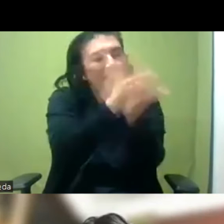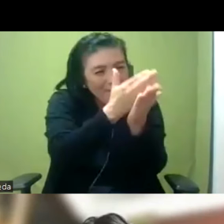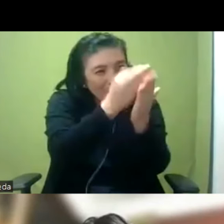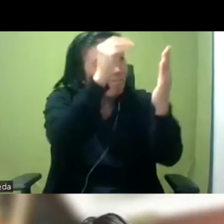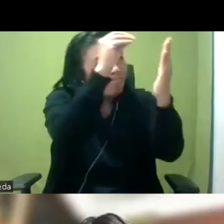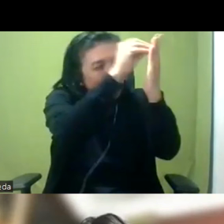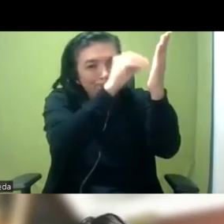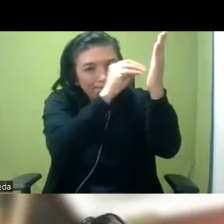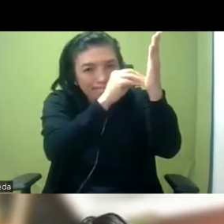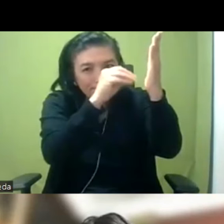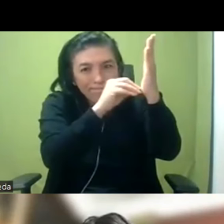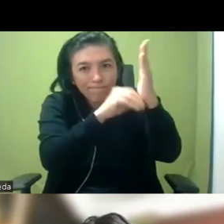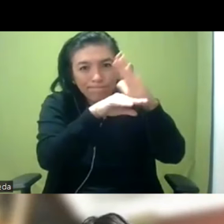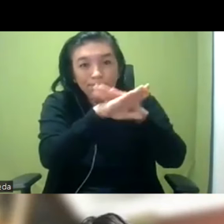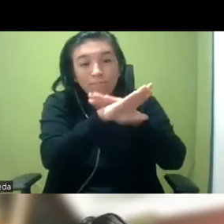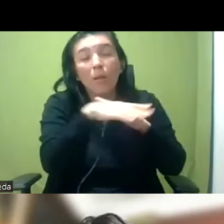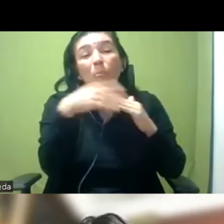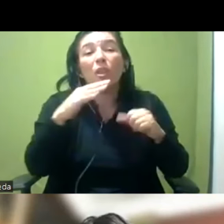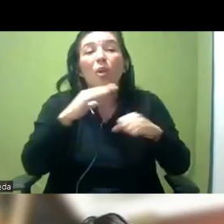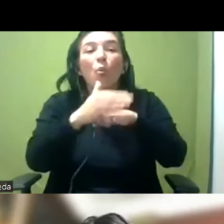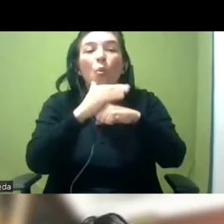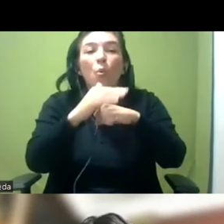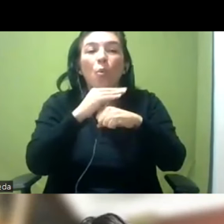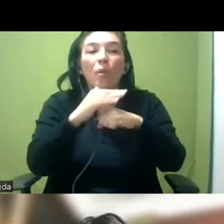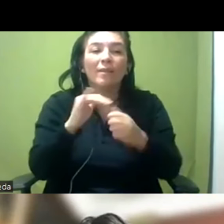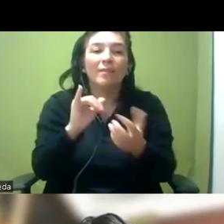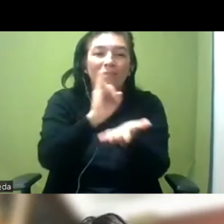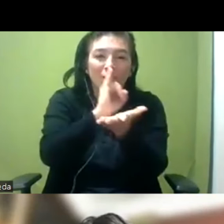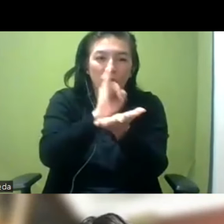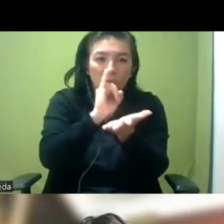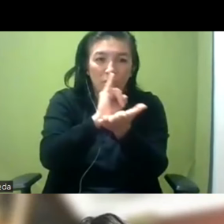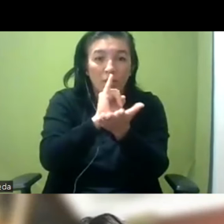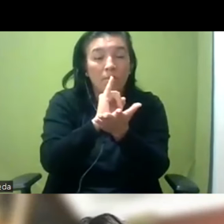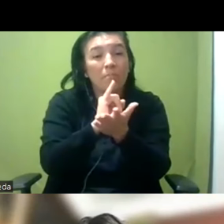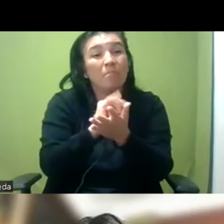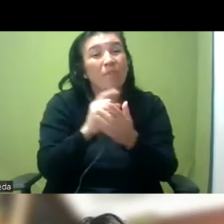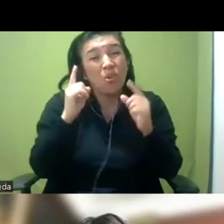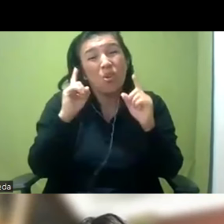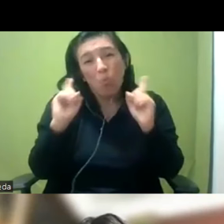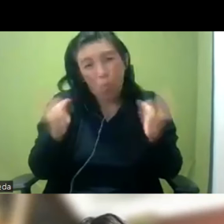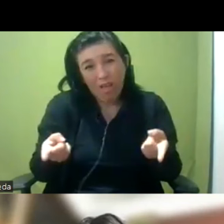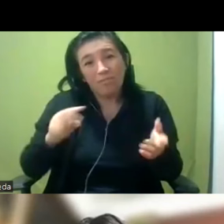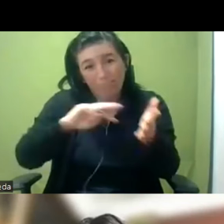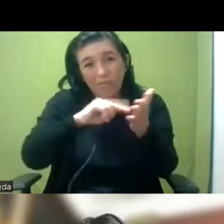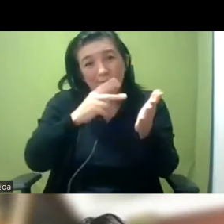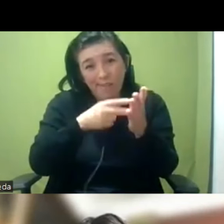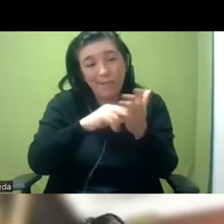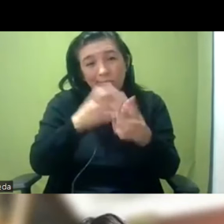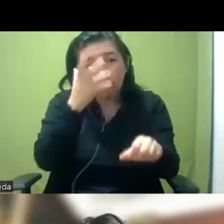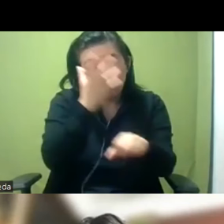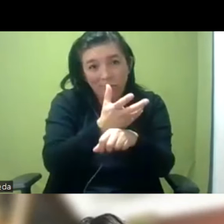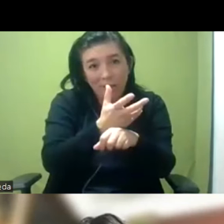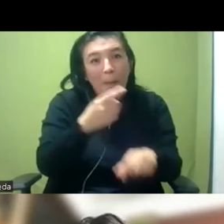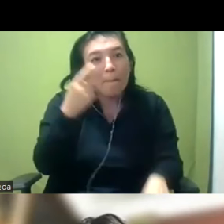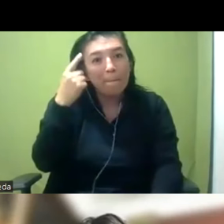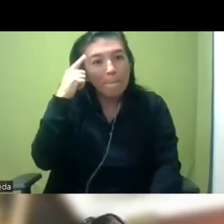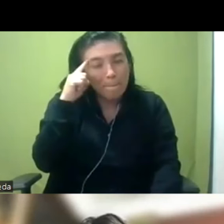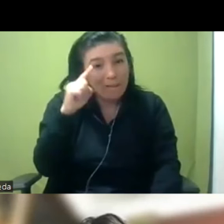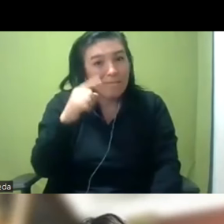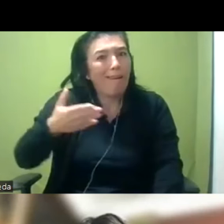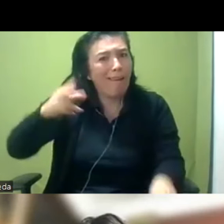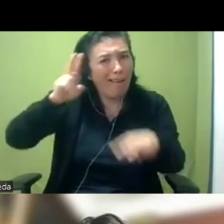diferentes situaciones de resguardo que toman las instituciones, pero aún así hay problemas, obviamente, pero mucho más restringido que en el